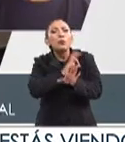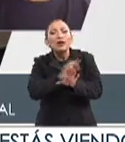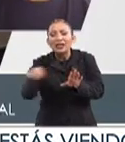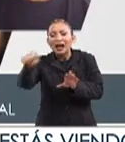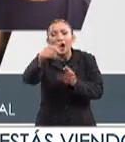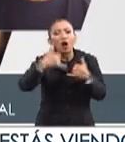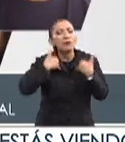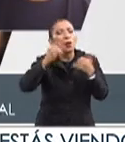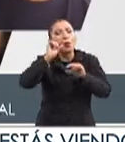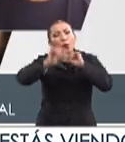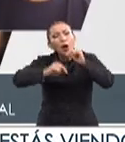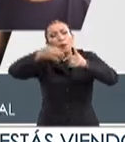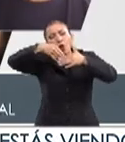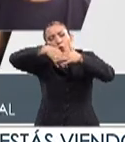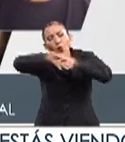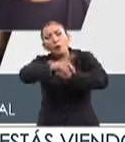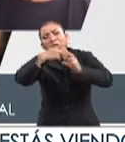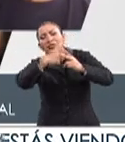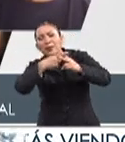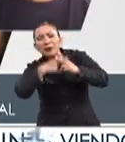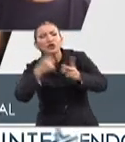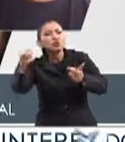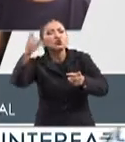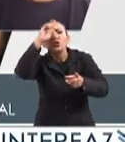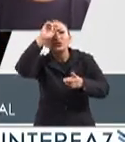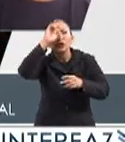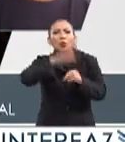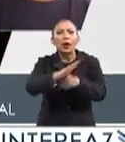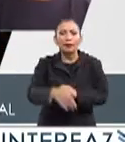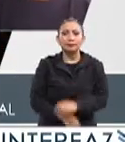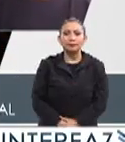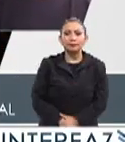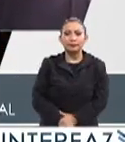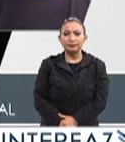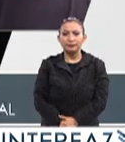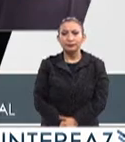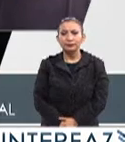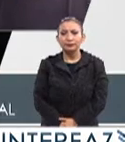los jóvenes irse involucrando con las matemáticas? ¿Qué recomiendas tú?